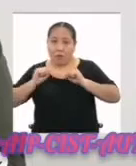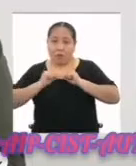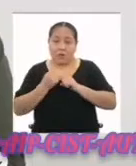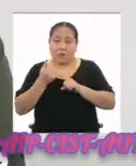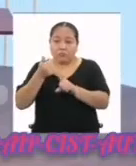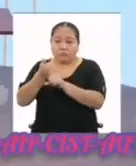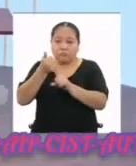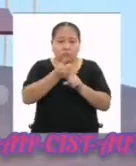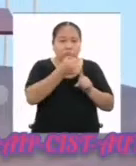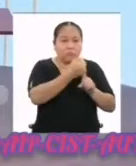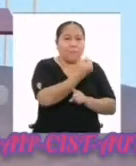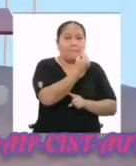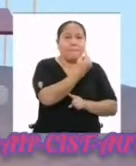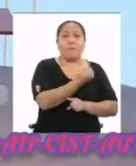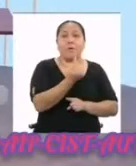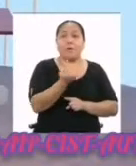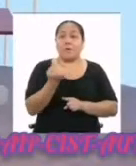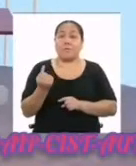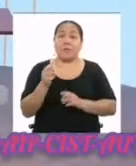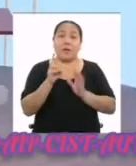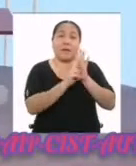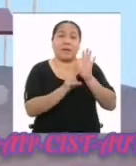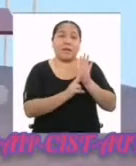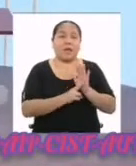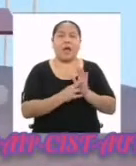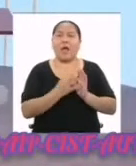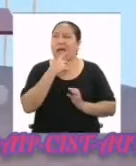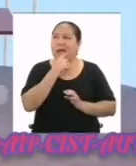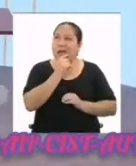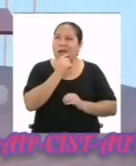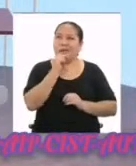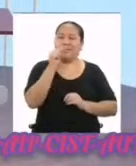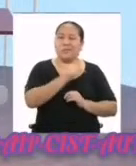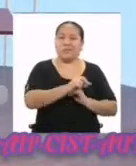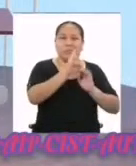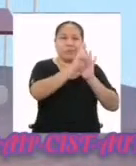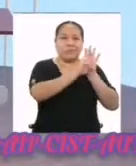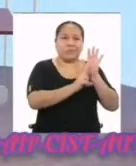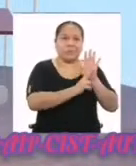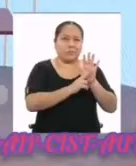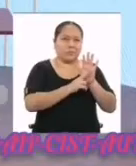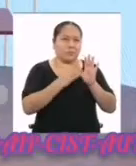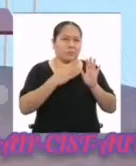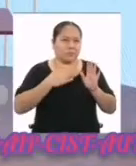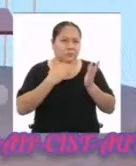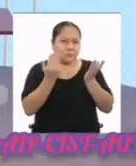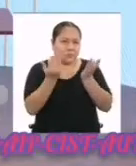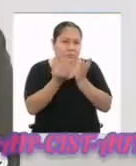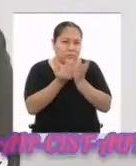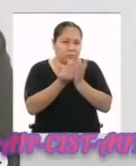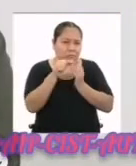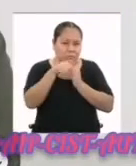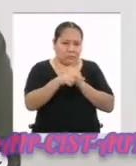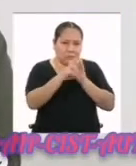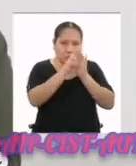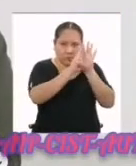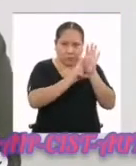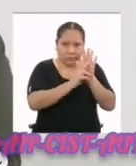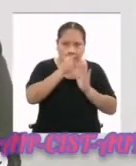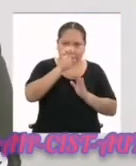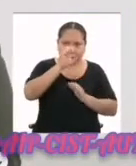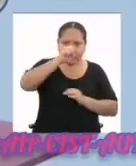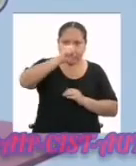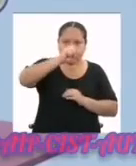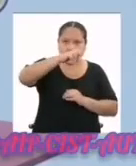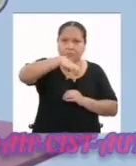reglas. Entonces, ¿el reglamento que había en mi colegio también era un específico? Así es,